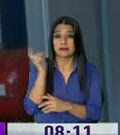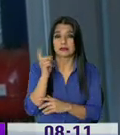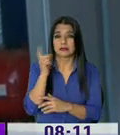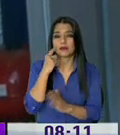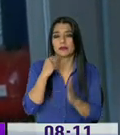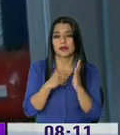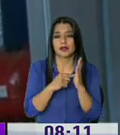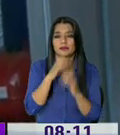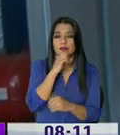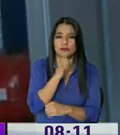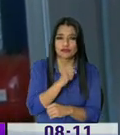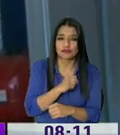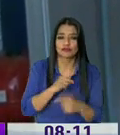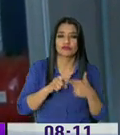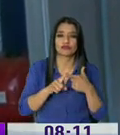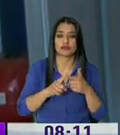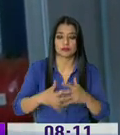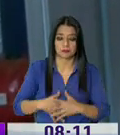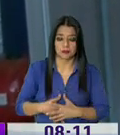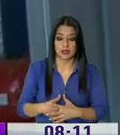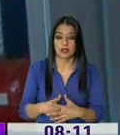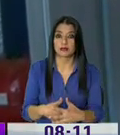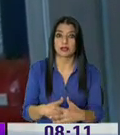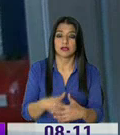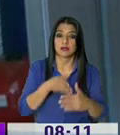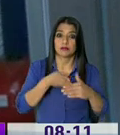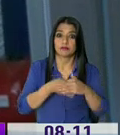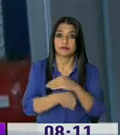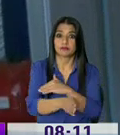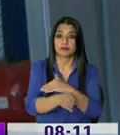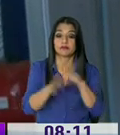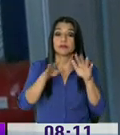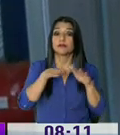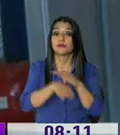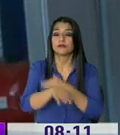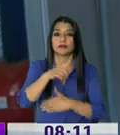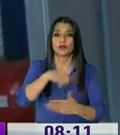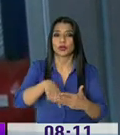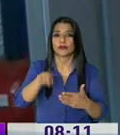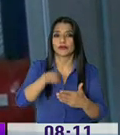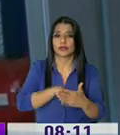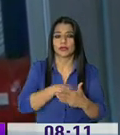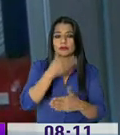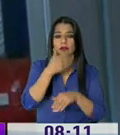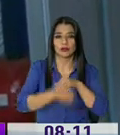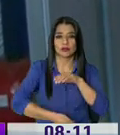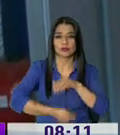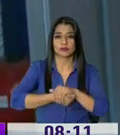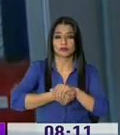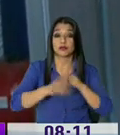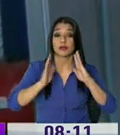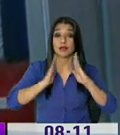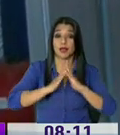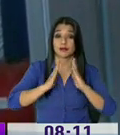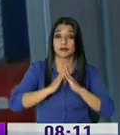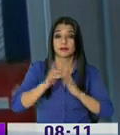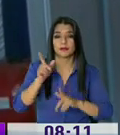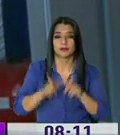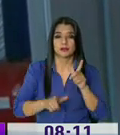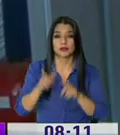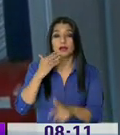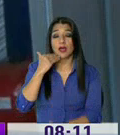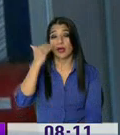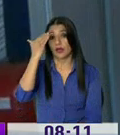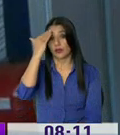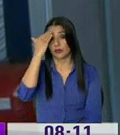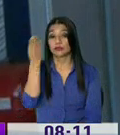personas de la tercera edad, personas embarazadas, no deben ingresar a estos lugares sino permanecer en casa, y la gente, adultos y adultos